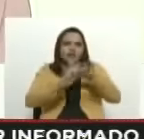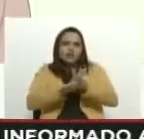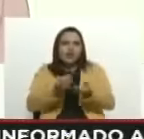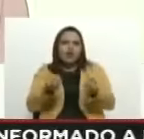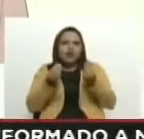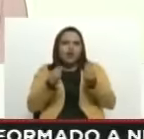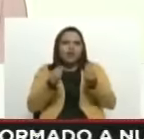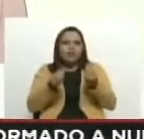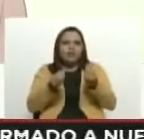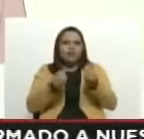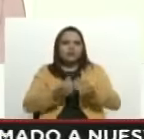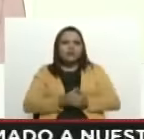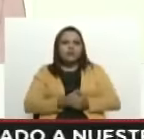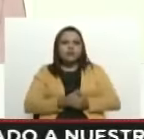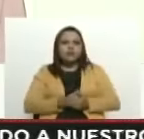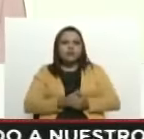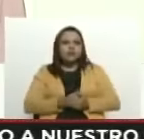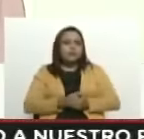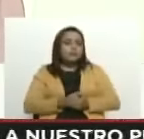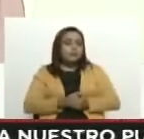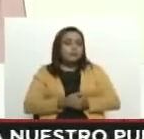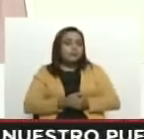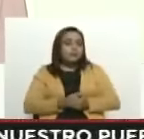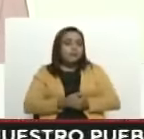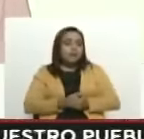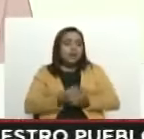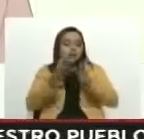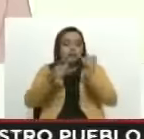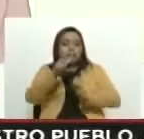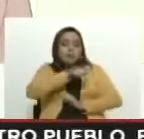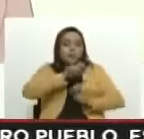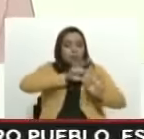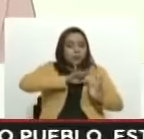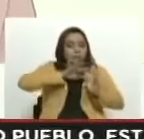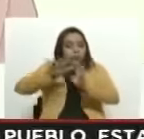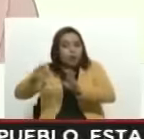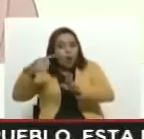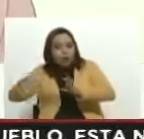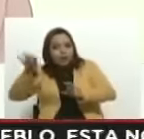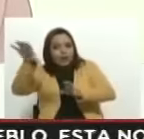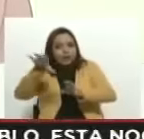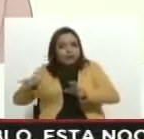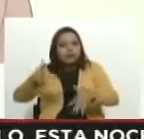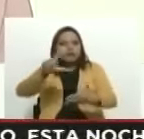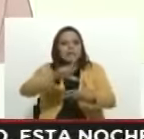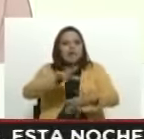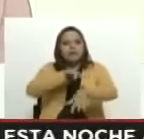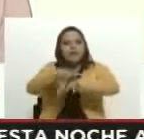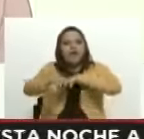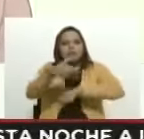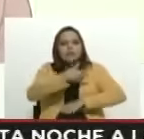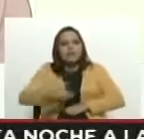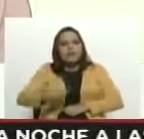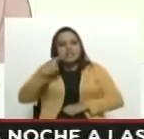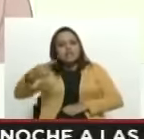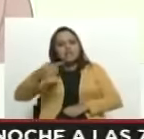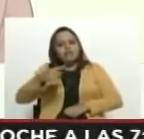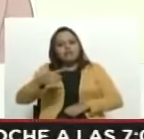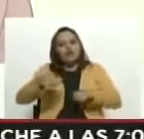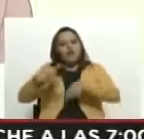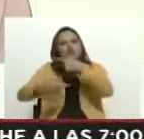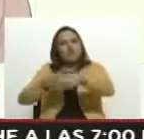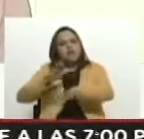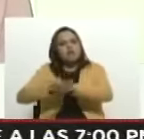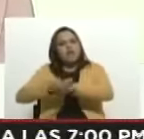migración, el aumento de la migración en América Latina. Todos los presidentes coincidieron en que son las medidas coercitivas,